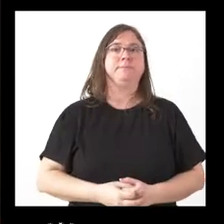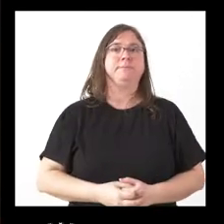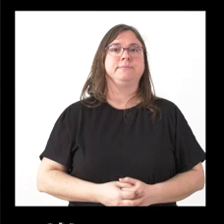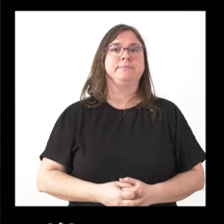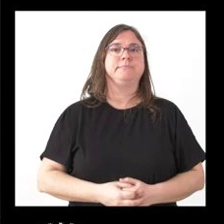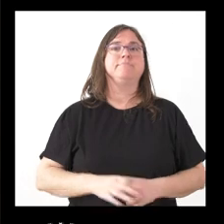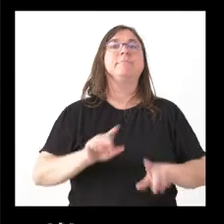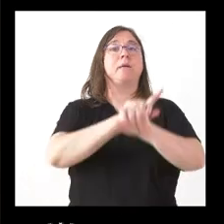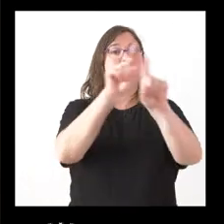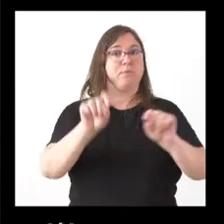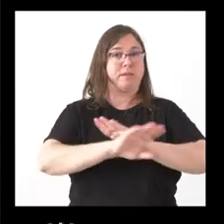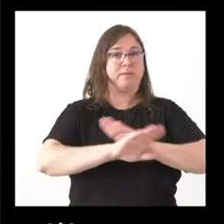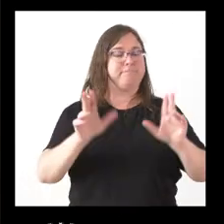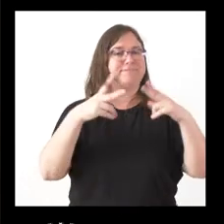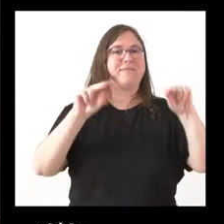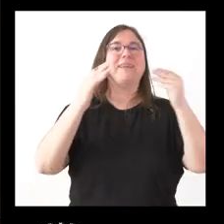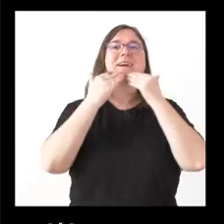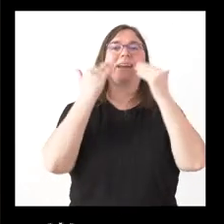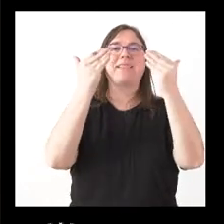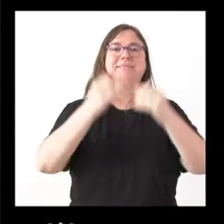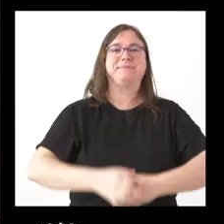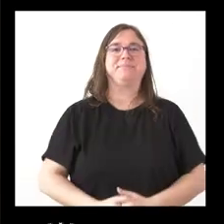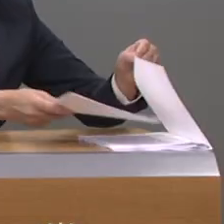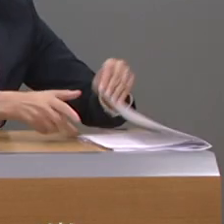si ya no hay más preguntas hemos terminado gracias